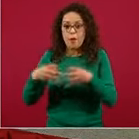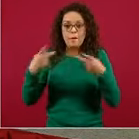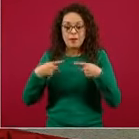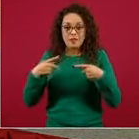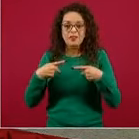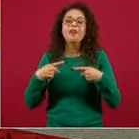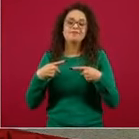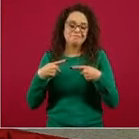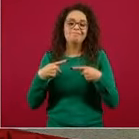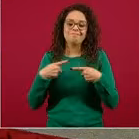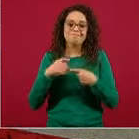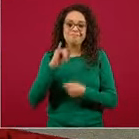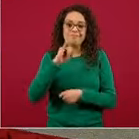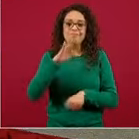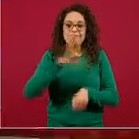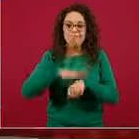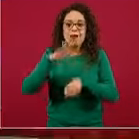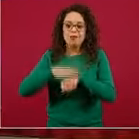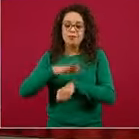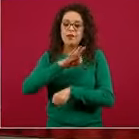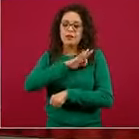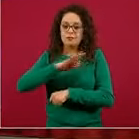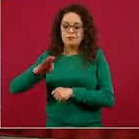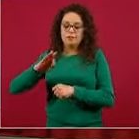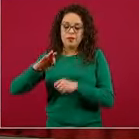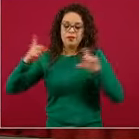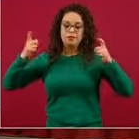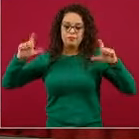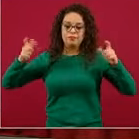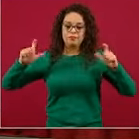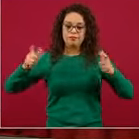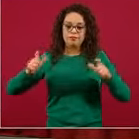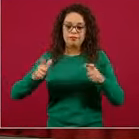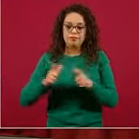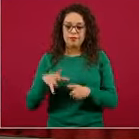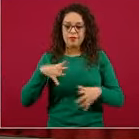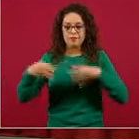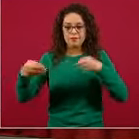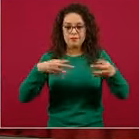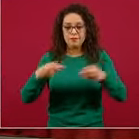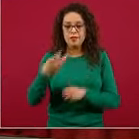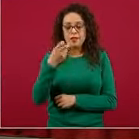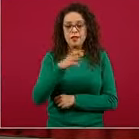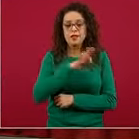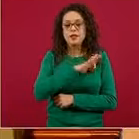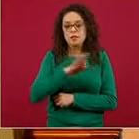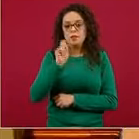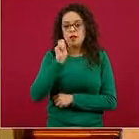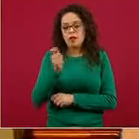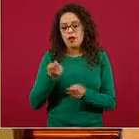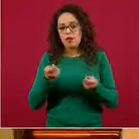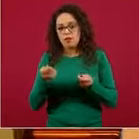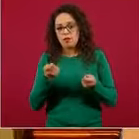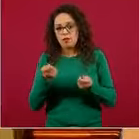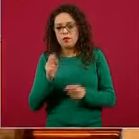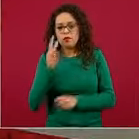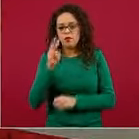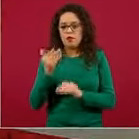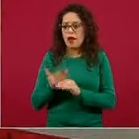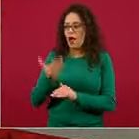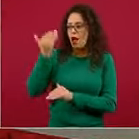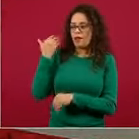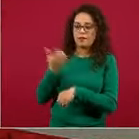podremos empezar a disminuir la actividad epidémica y volver nuevamente a controles que tuvimos y vimos